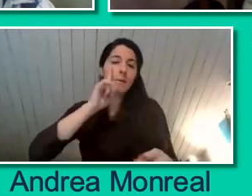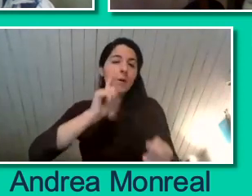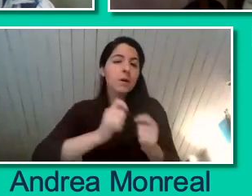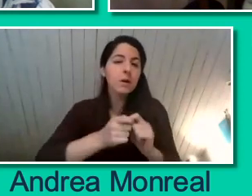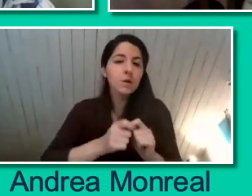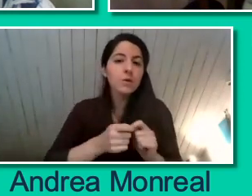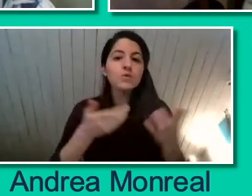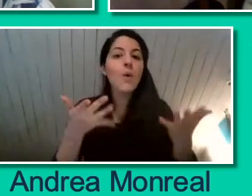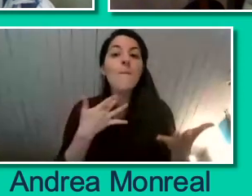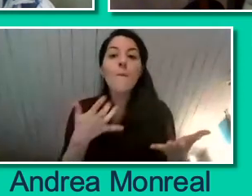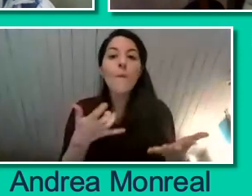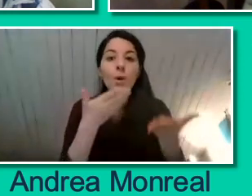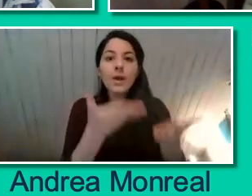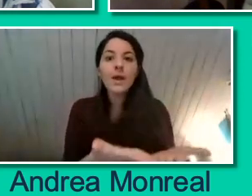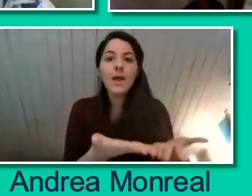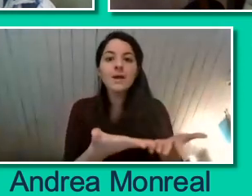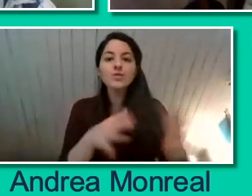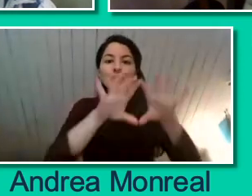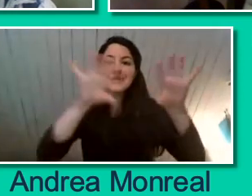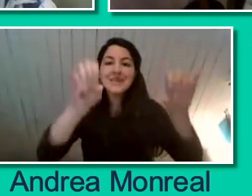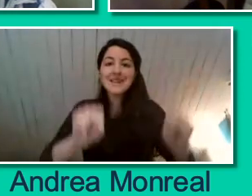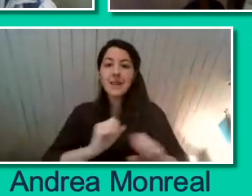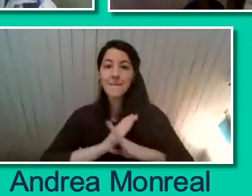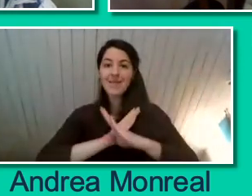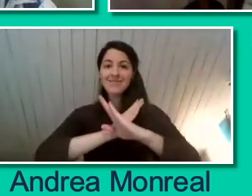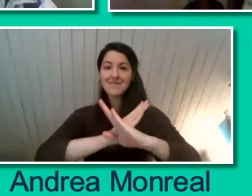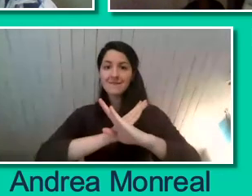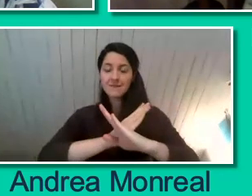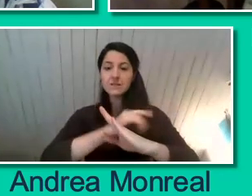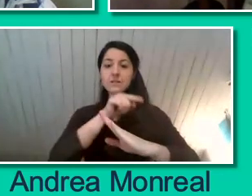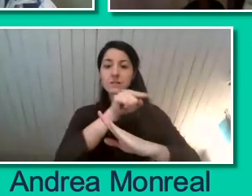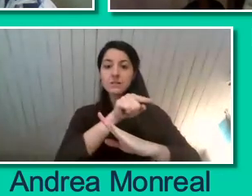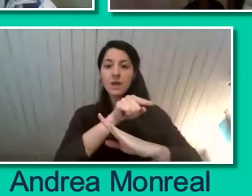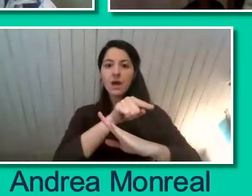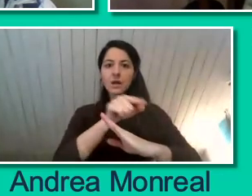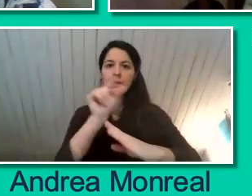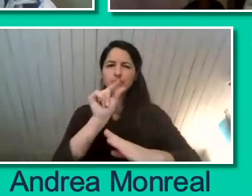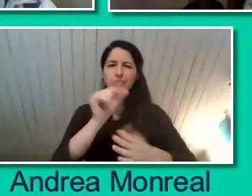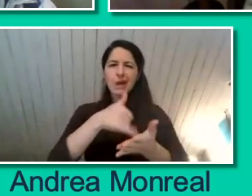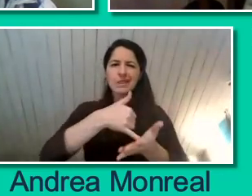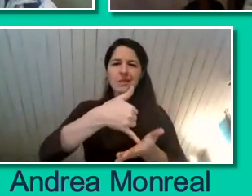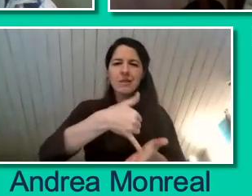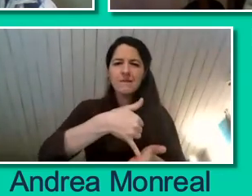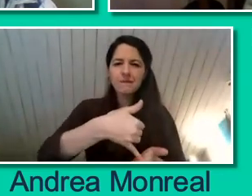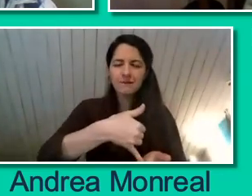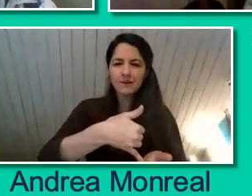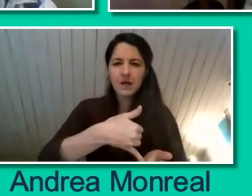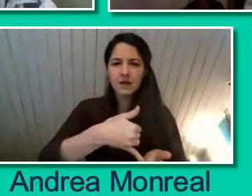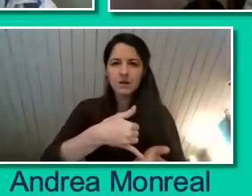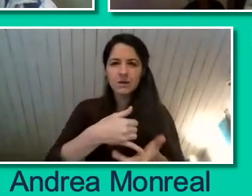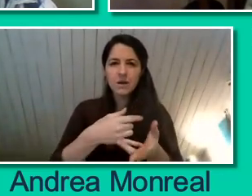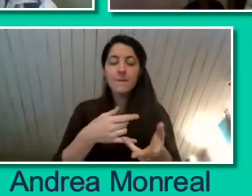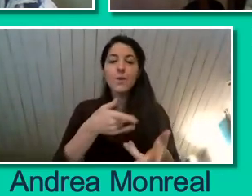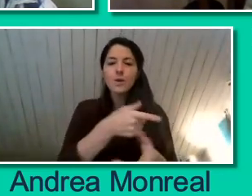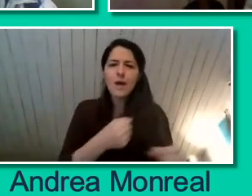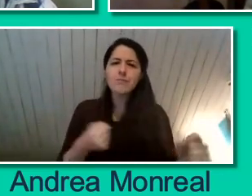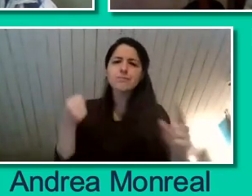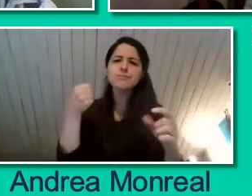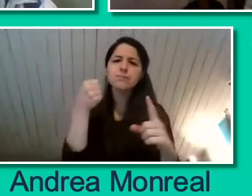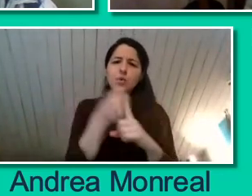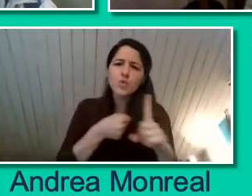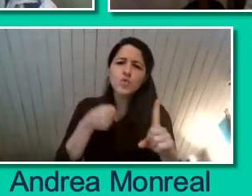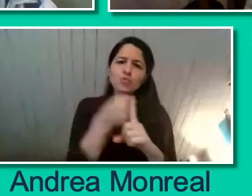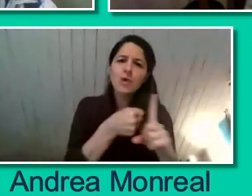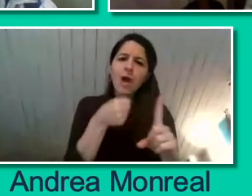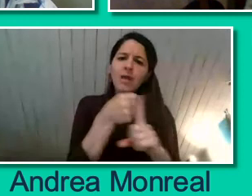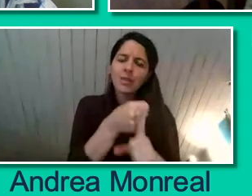su sistema de defensa un poquito más débil, que están luchando contra otra enfermedad, así que sí son pacientes